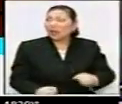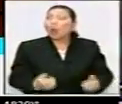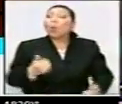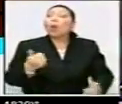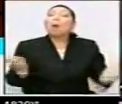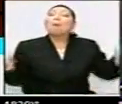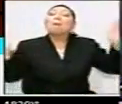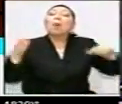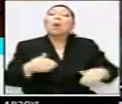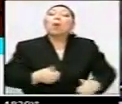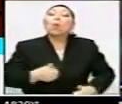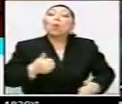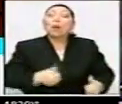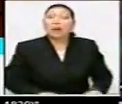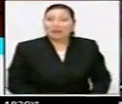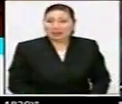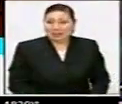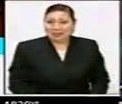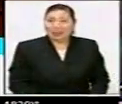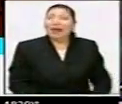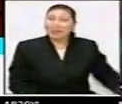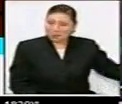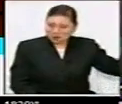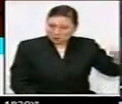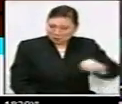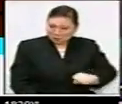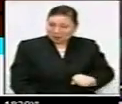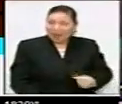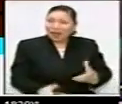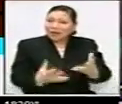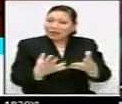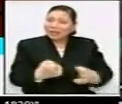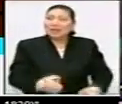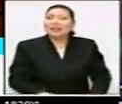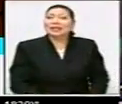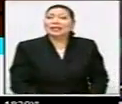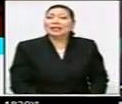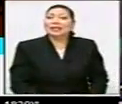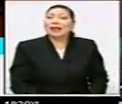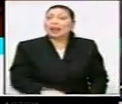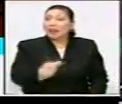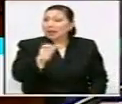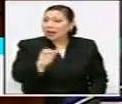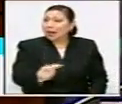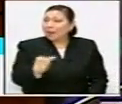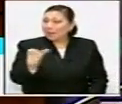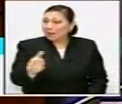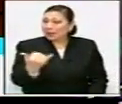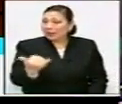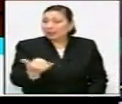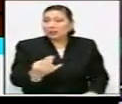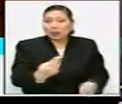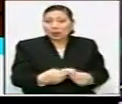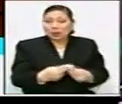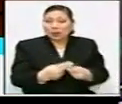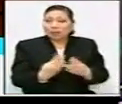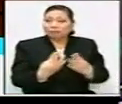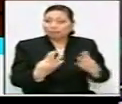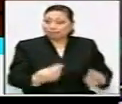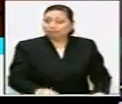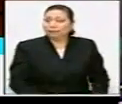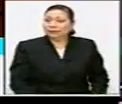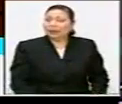comunista? Fue por el lado comunista que querían los ciudadanos de esa llamada